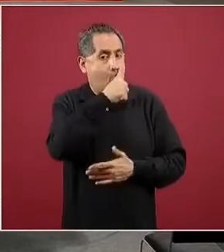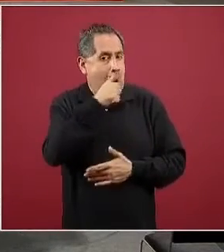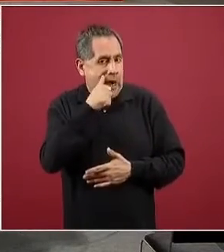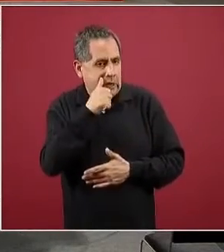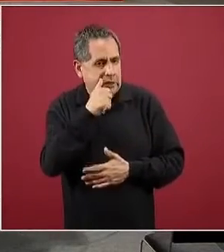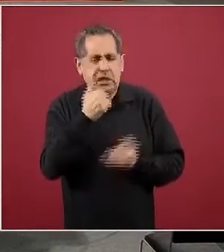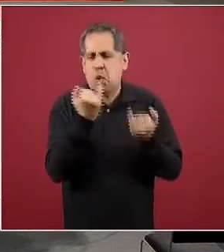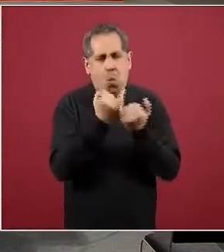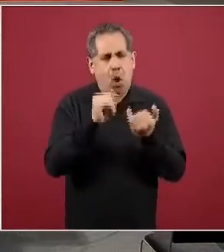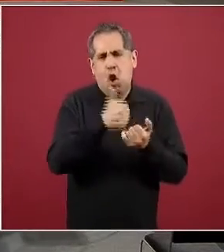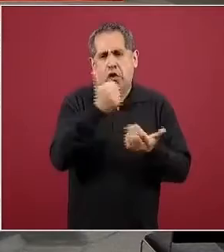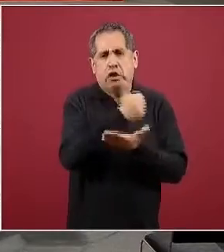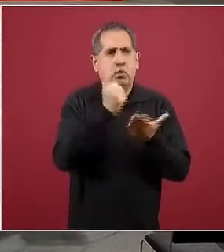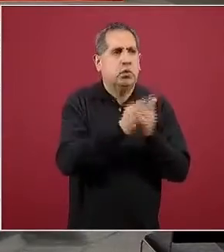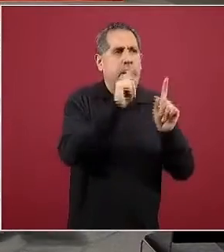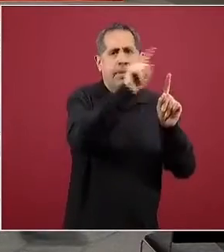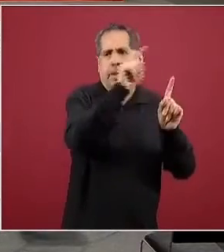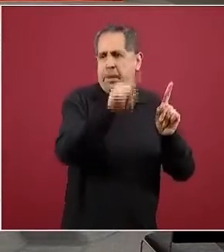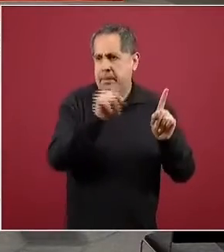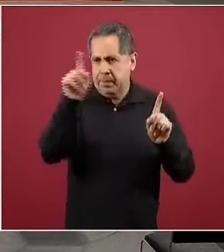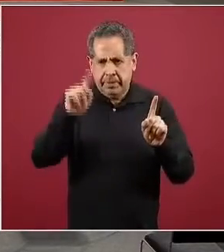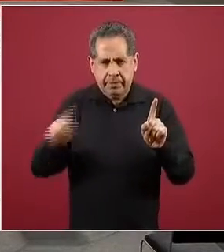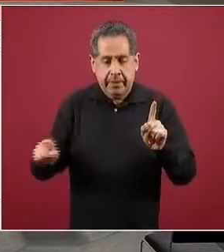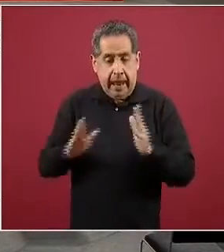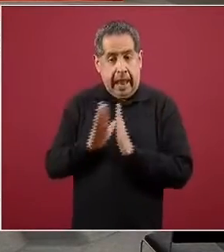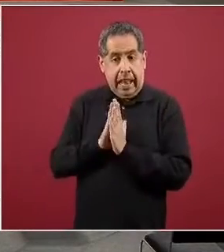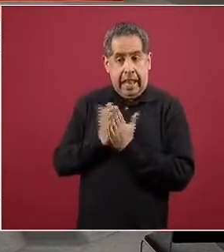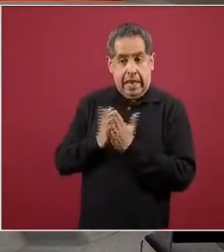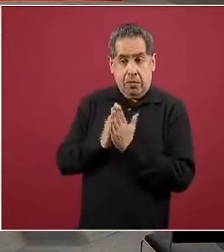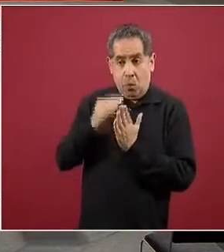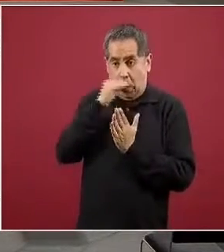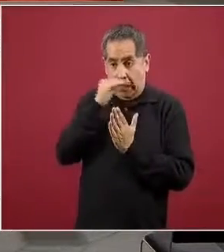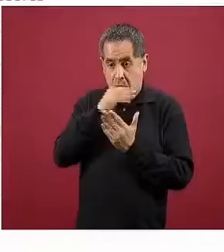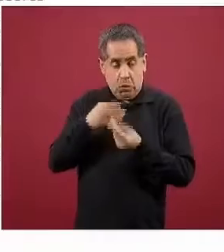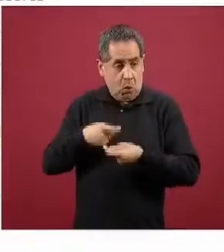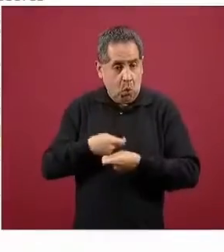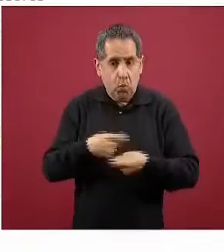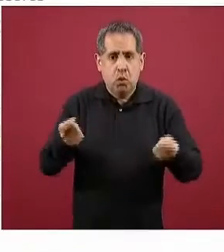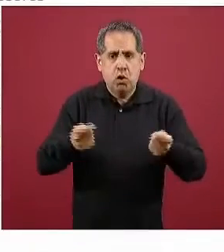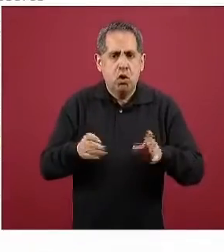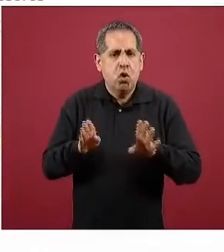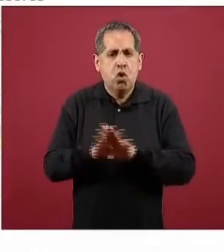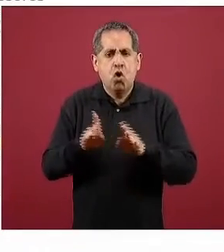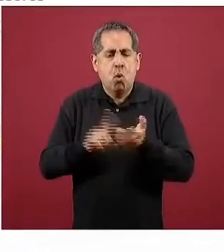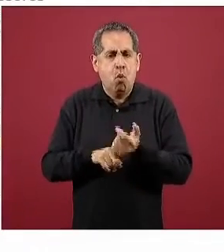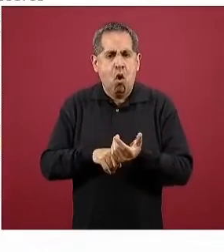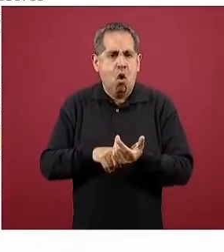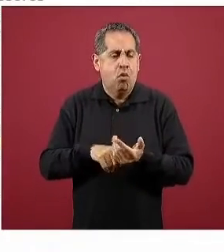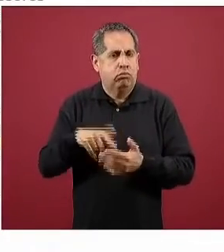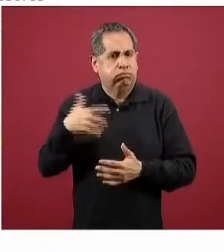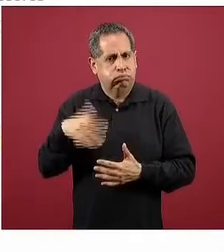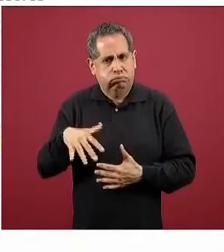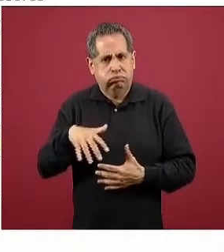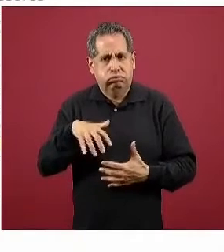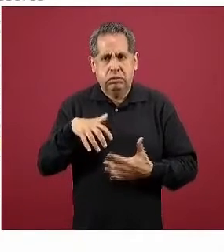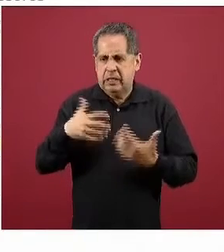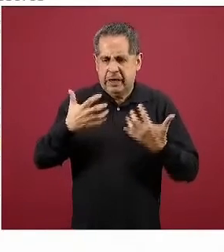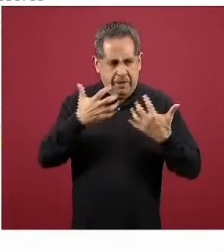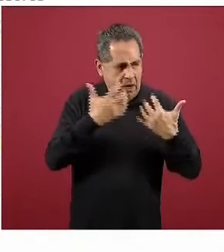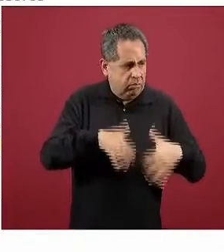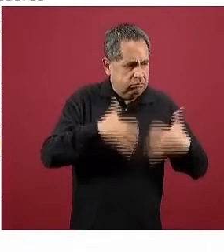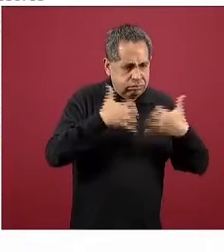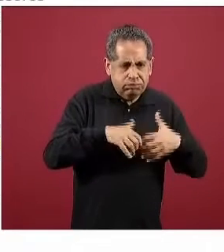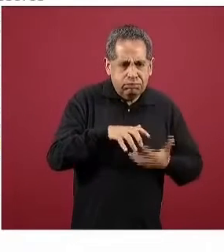del país, los libros de texto van a llegar a través de una amplia cadena